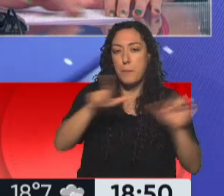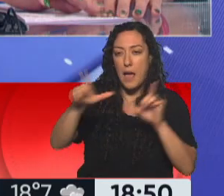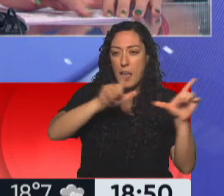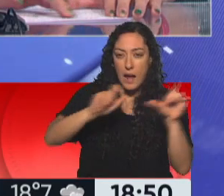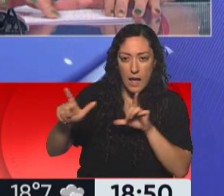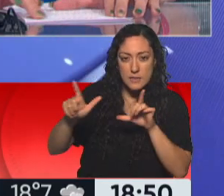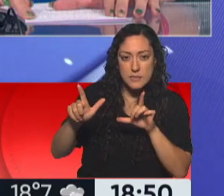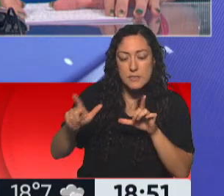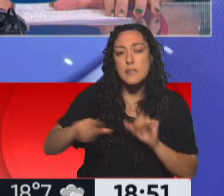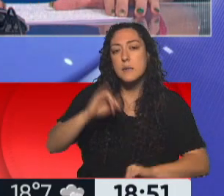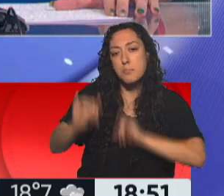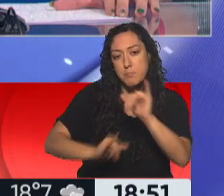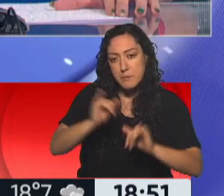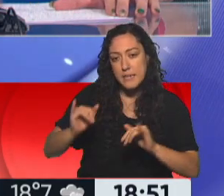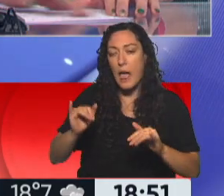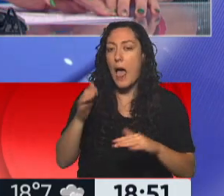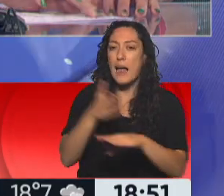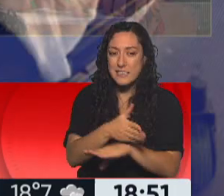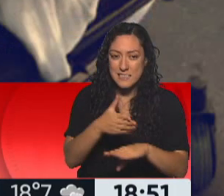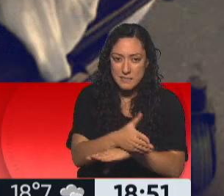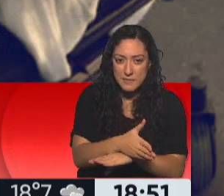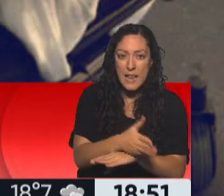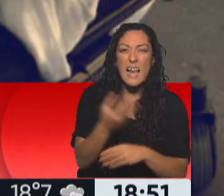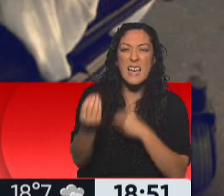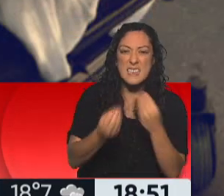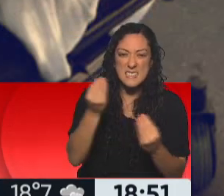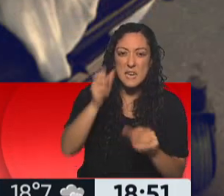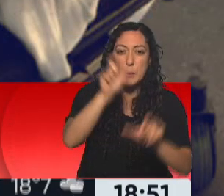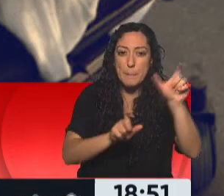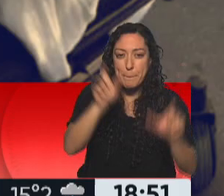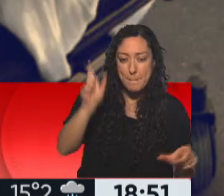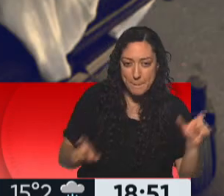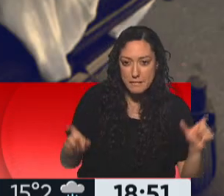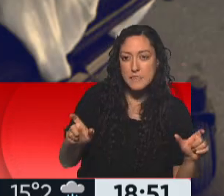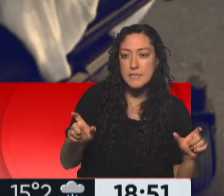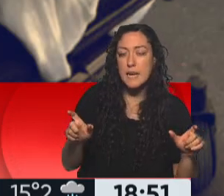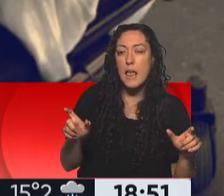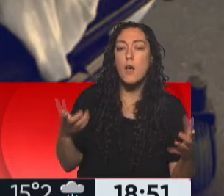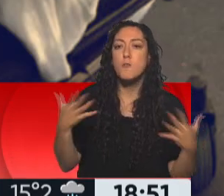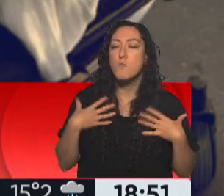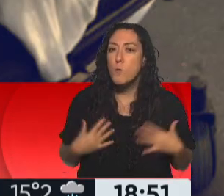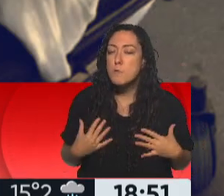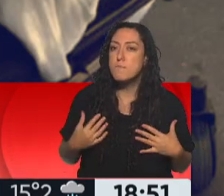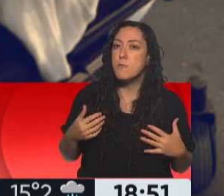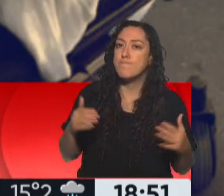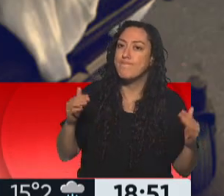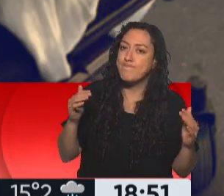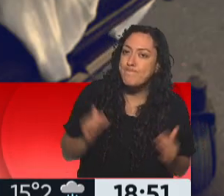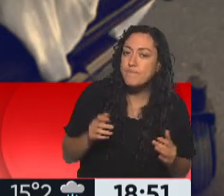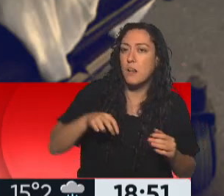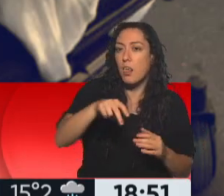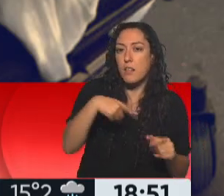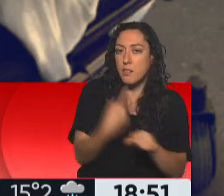ley define la accesibilidad como la posibilidad de las personas con movilidad reducida de desarrollar